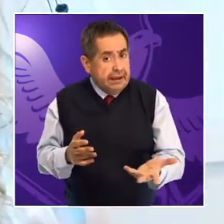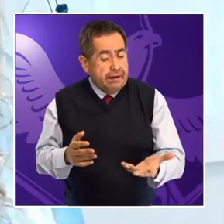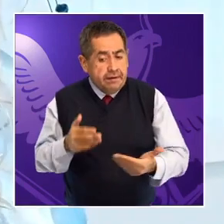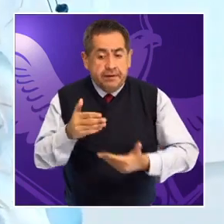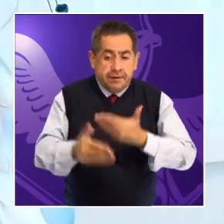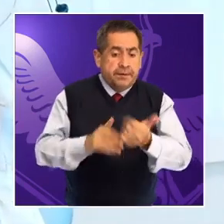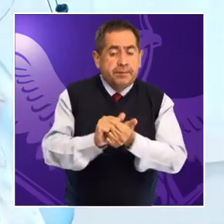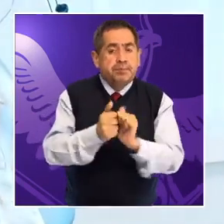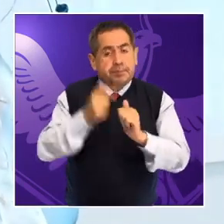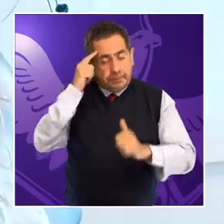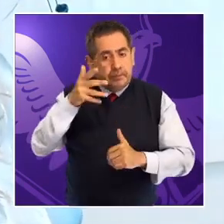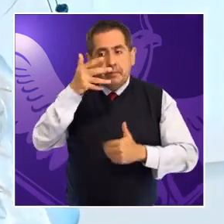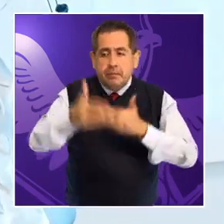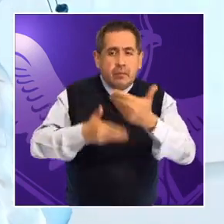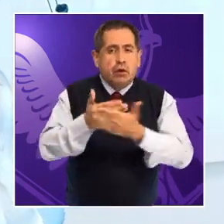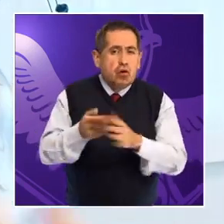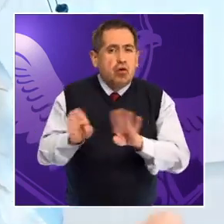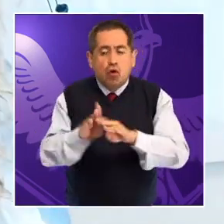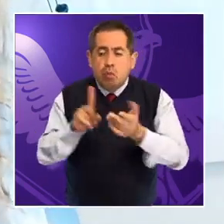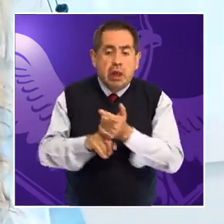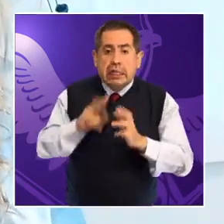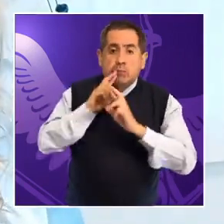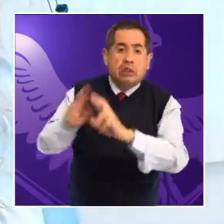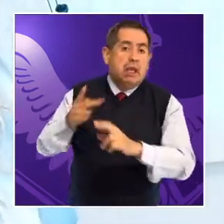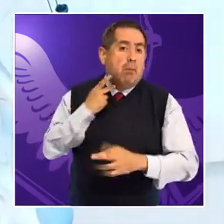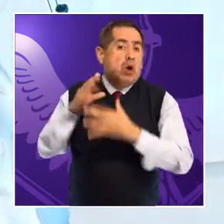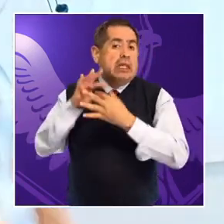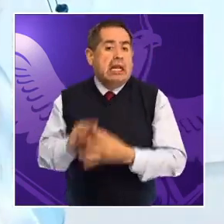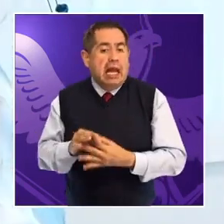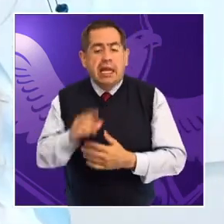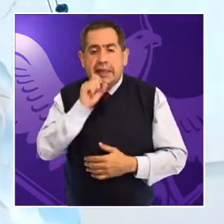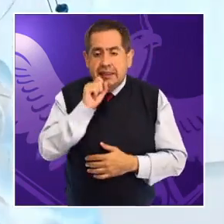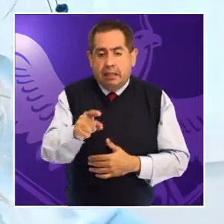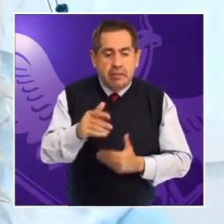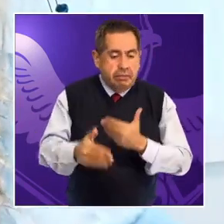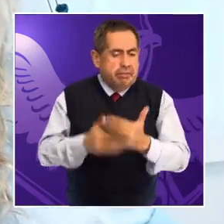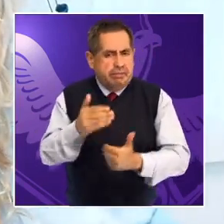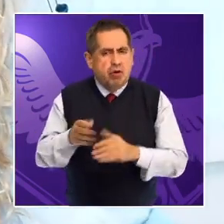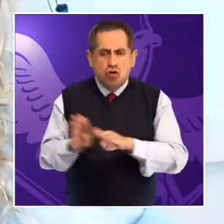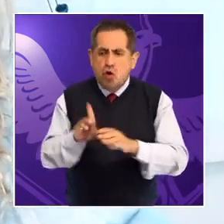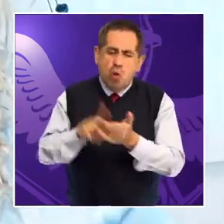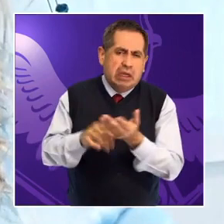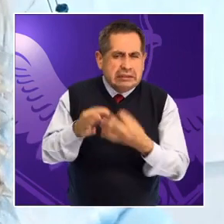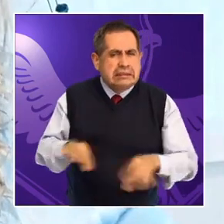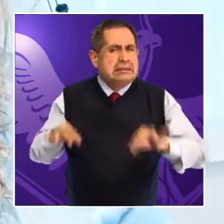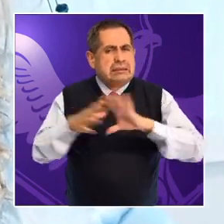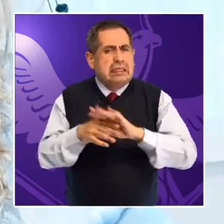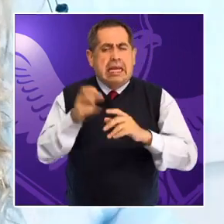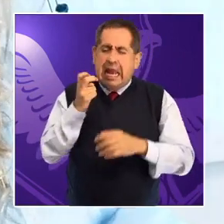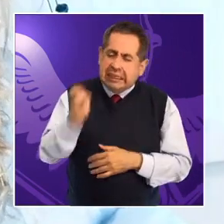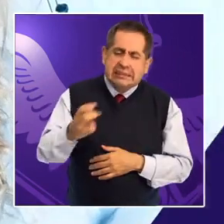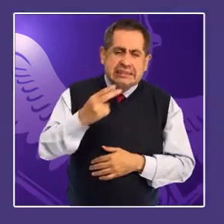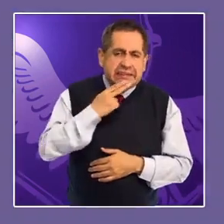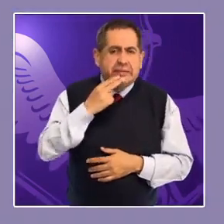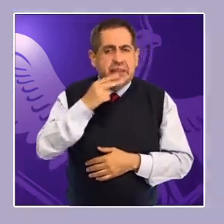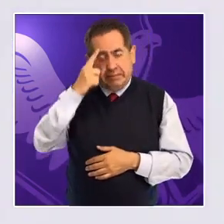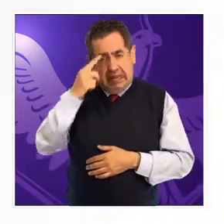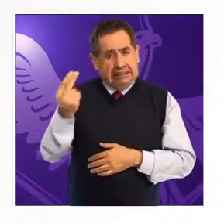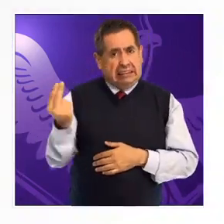las respuestas desde la política pública creo que también dejarán de serlo, y en ese sentido creo que es una herramienta que es muy necesaria de